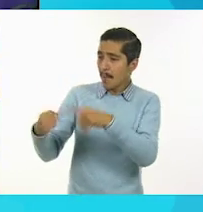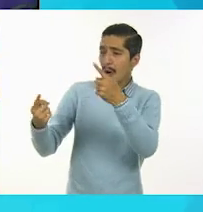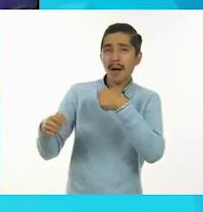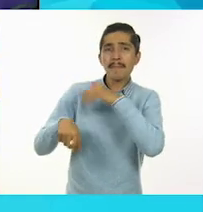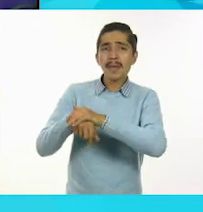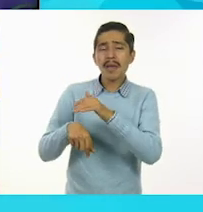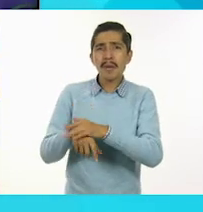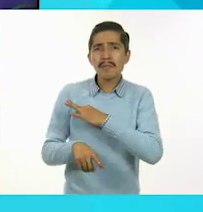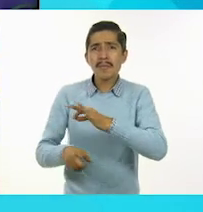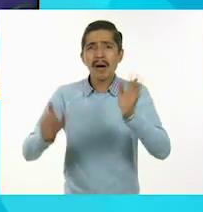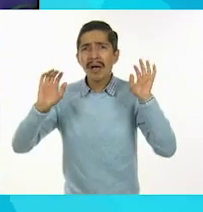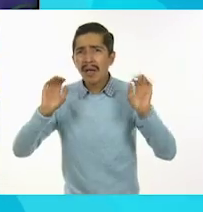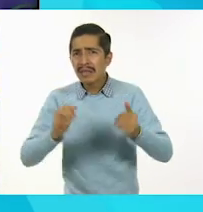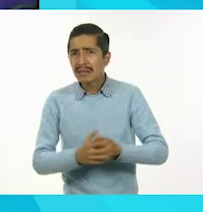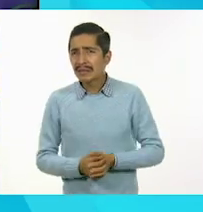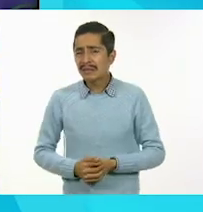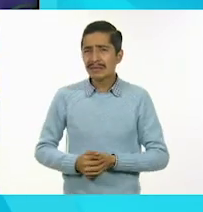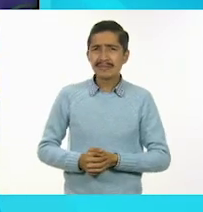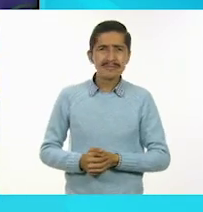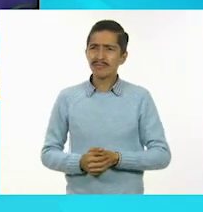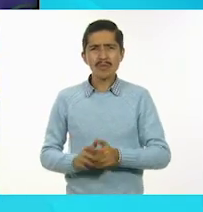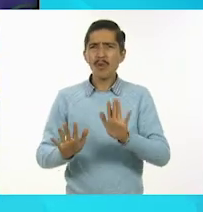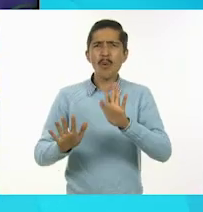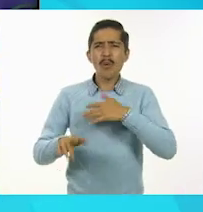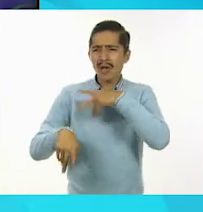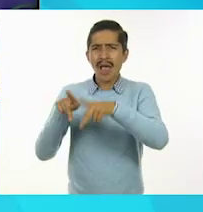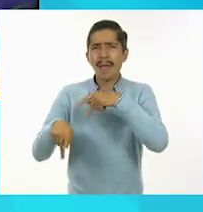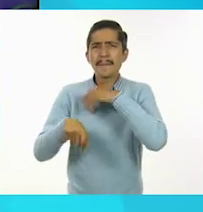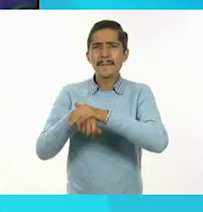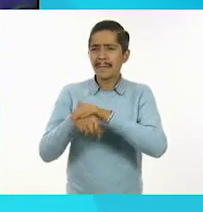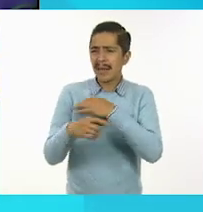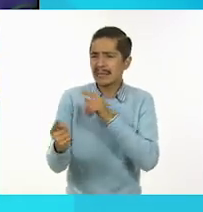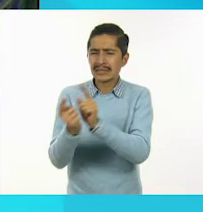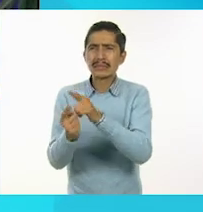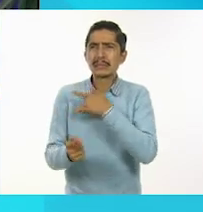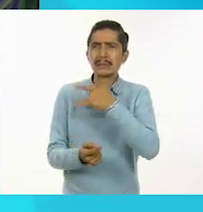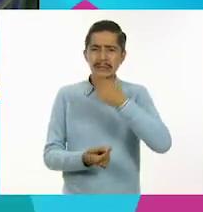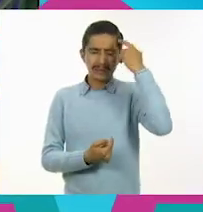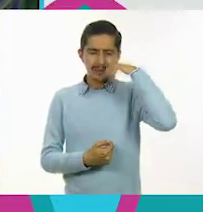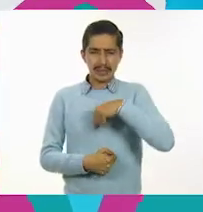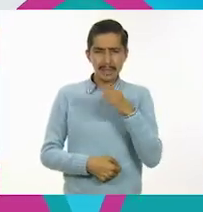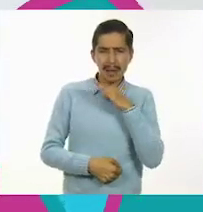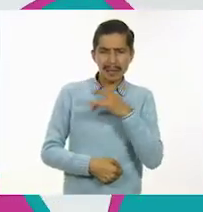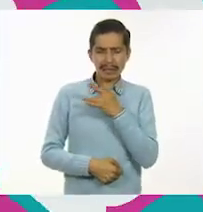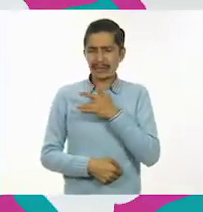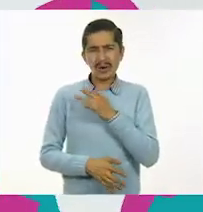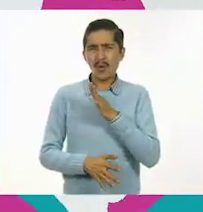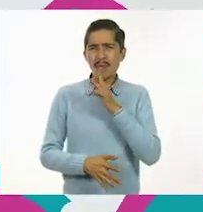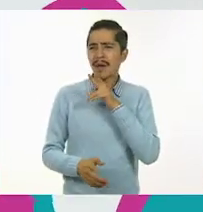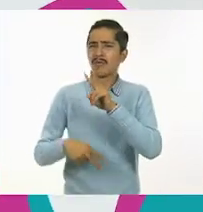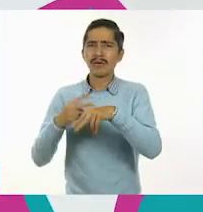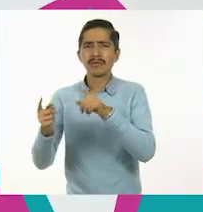rato. ¡Ay, no! ¡Tengo que hablar con ellos! ¡No me gusta sentirme así!